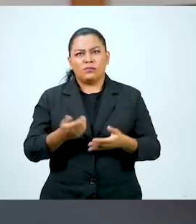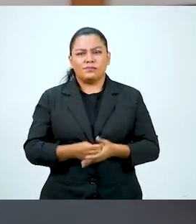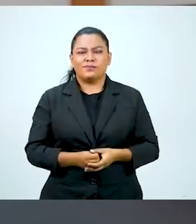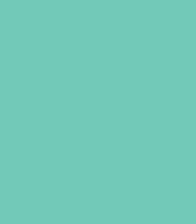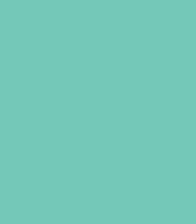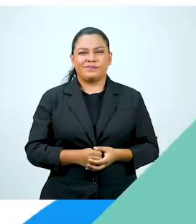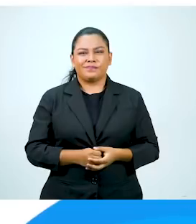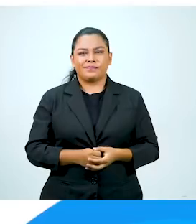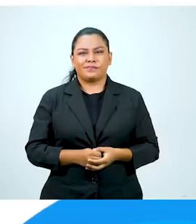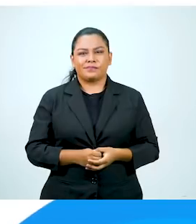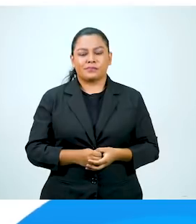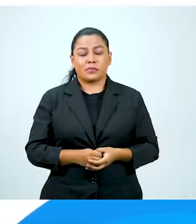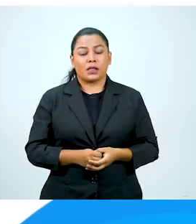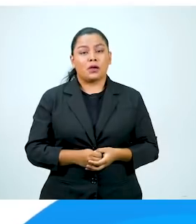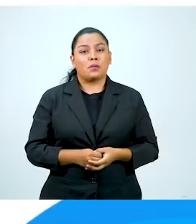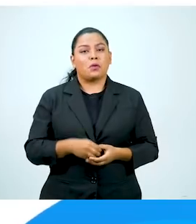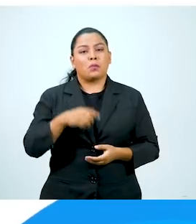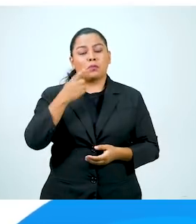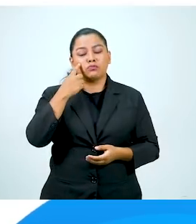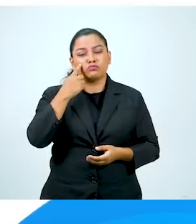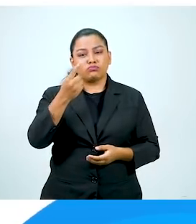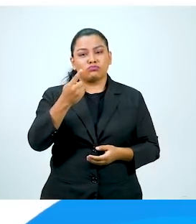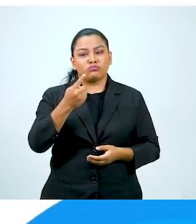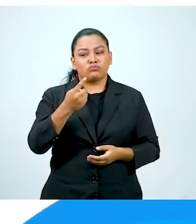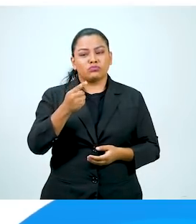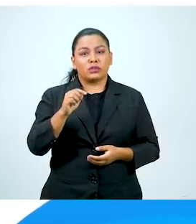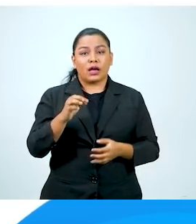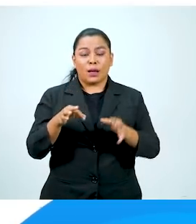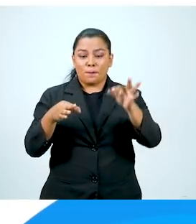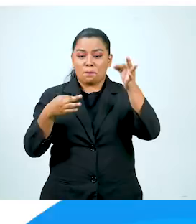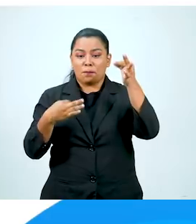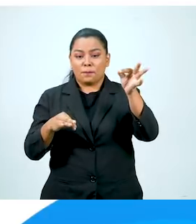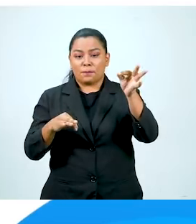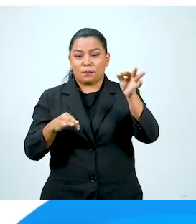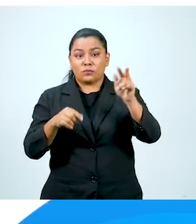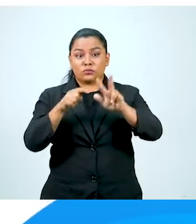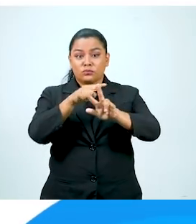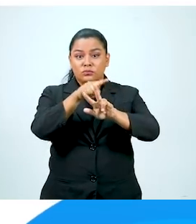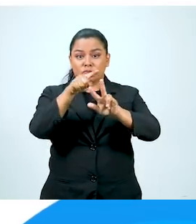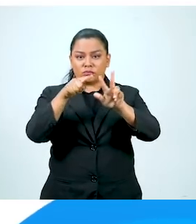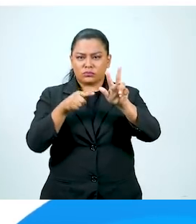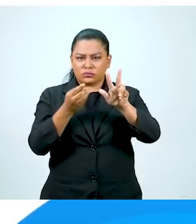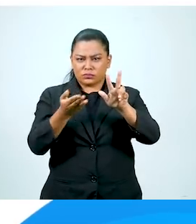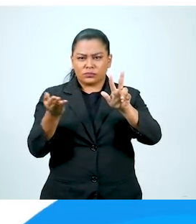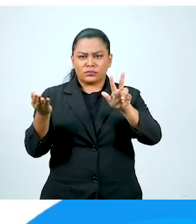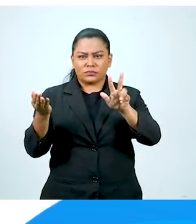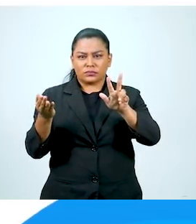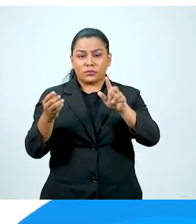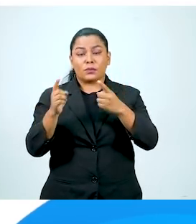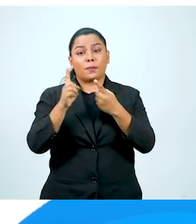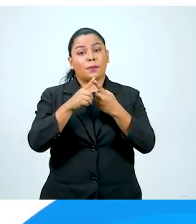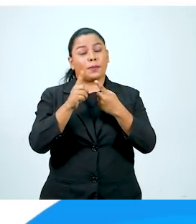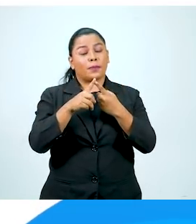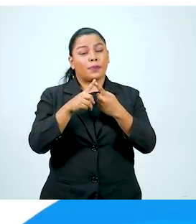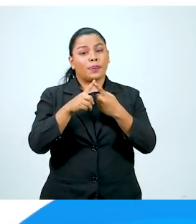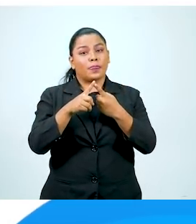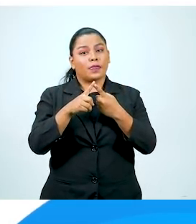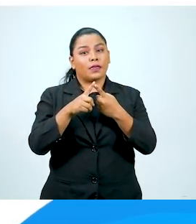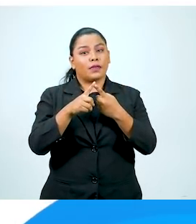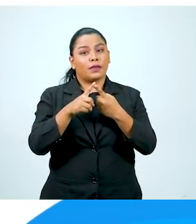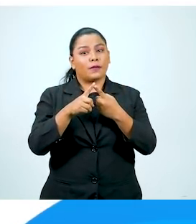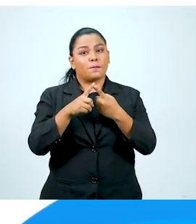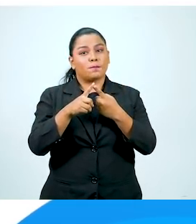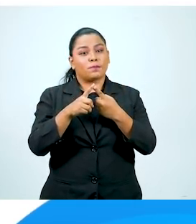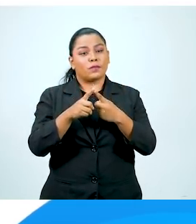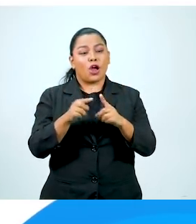manera. Vamos a encontrar en esta página 3 apartados. El primero de ellos es